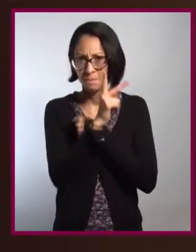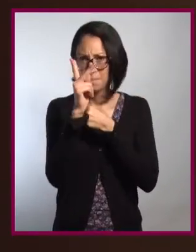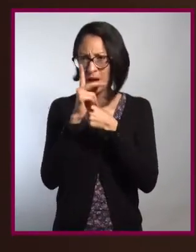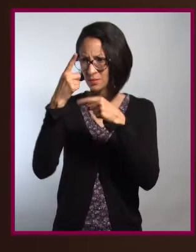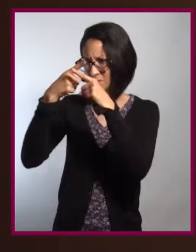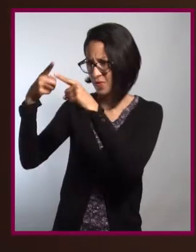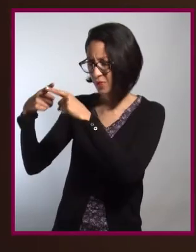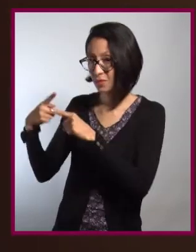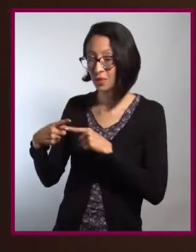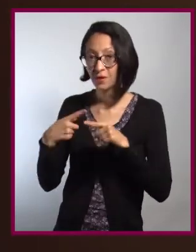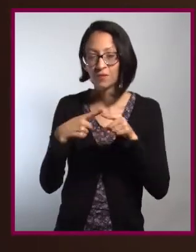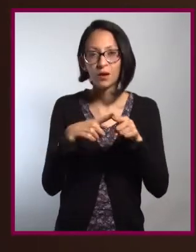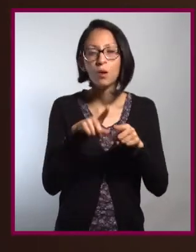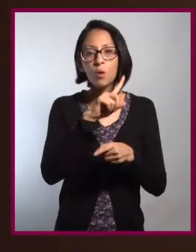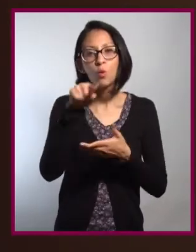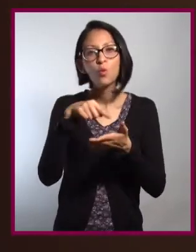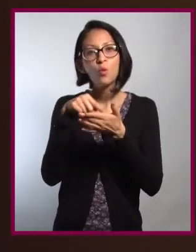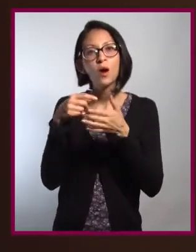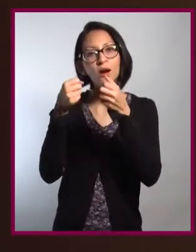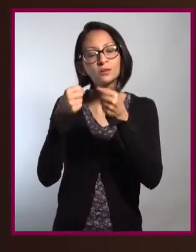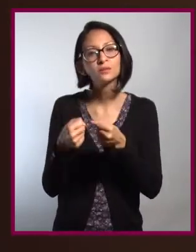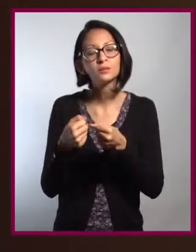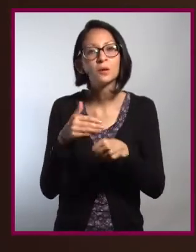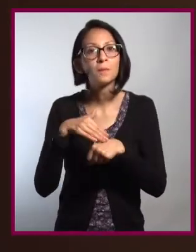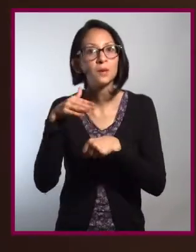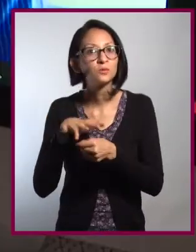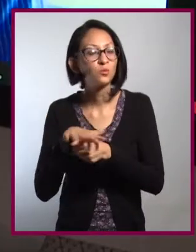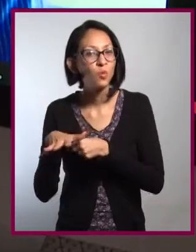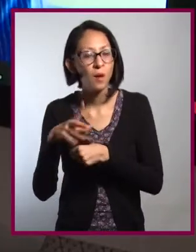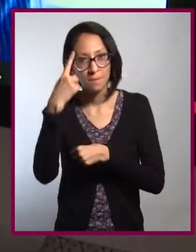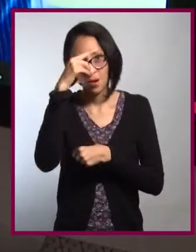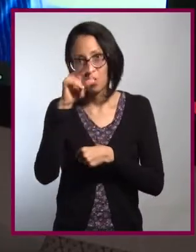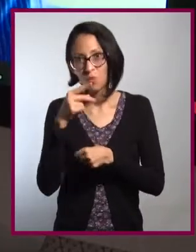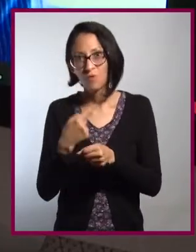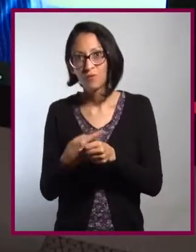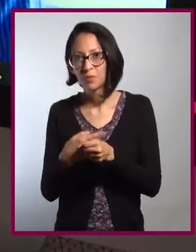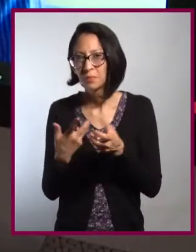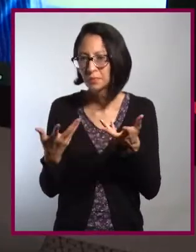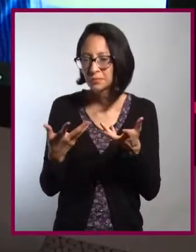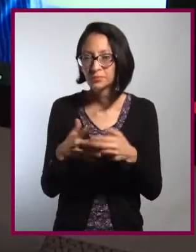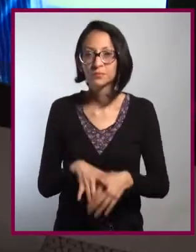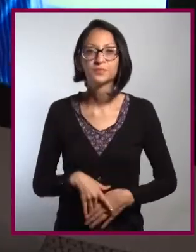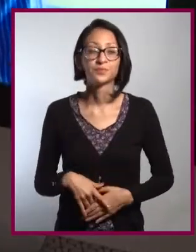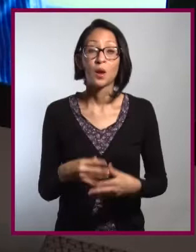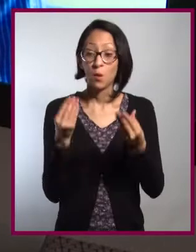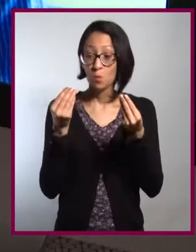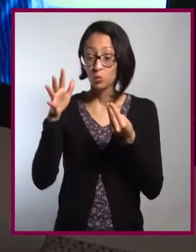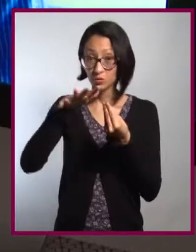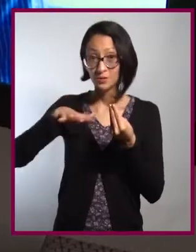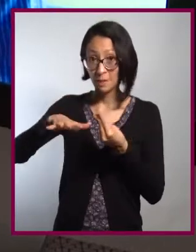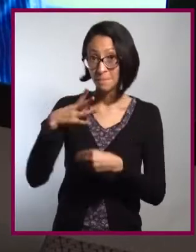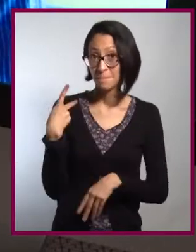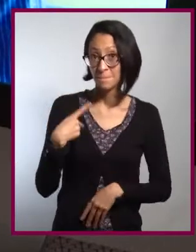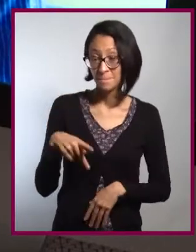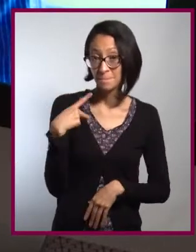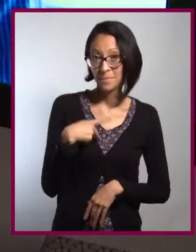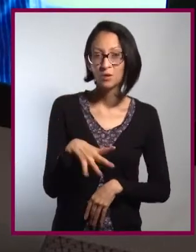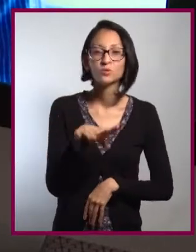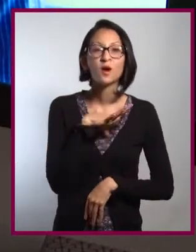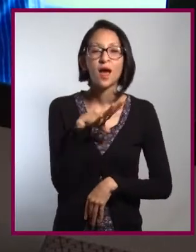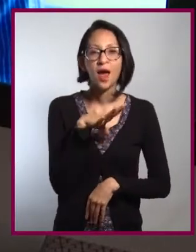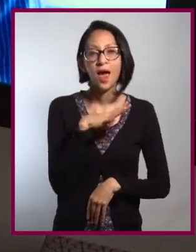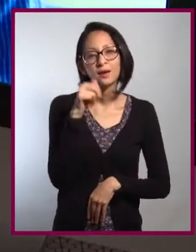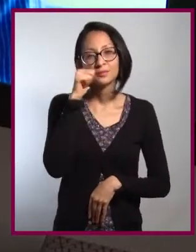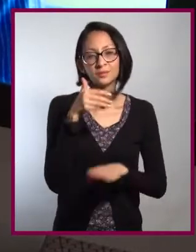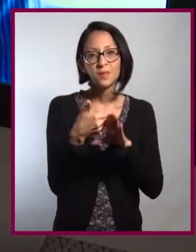tenga estancias más seguras y no se enferme? ¿Hay algo que podamos hacer? Muchas de estas personas afortunadamente tienen alguna consulta